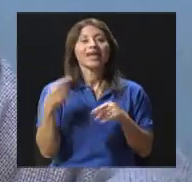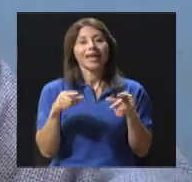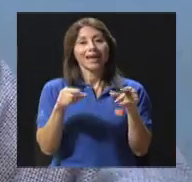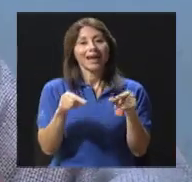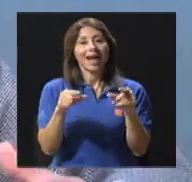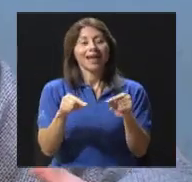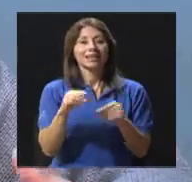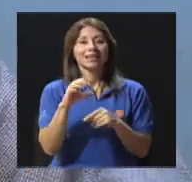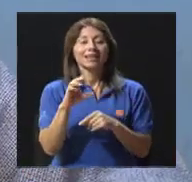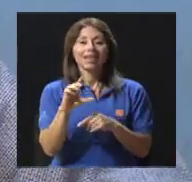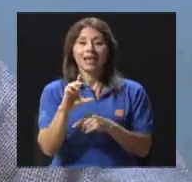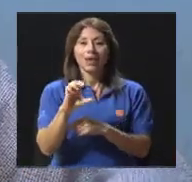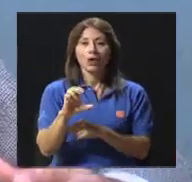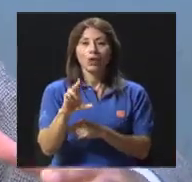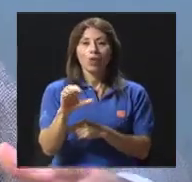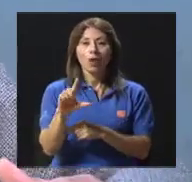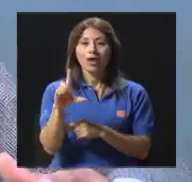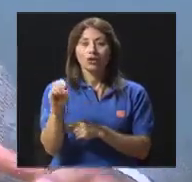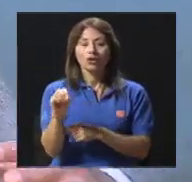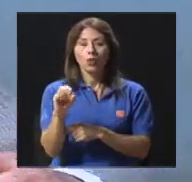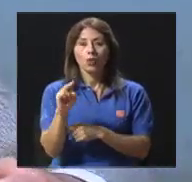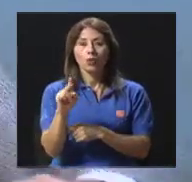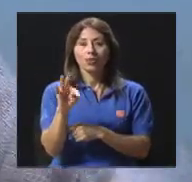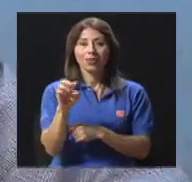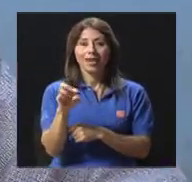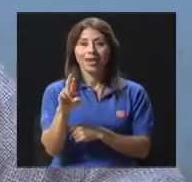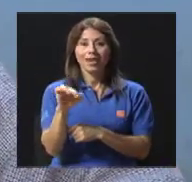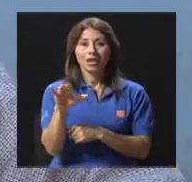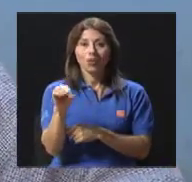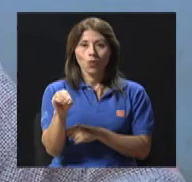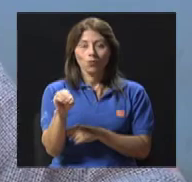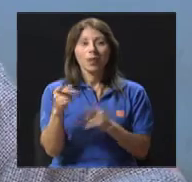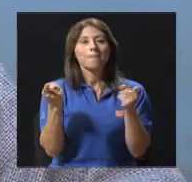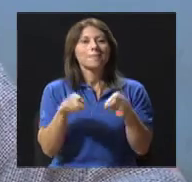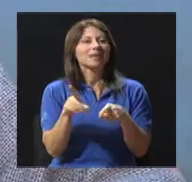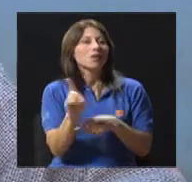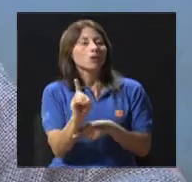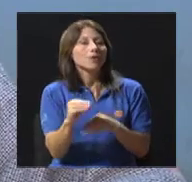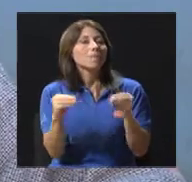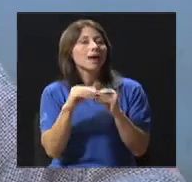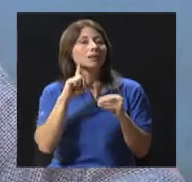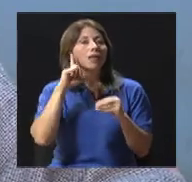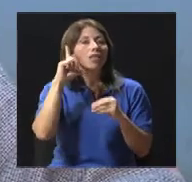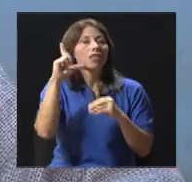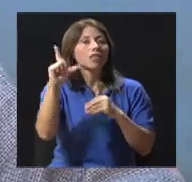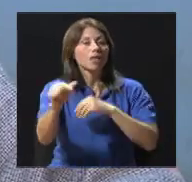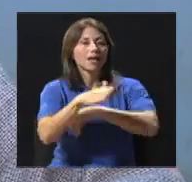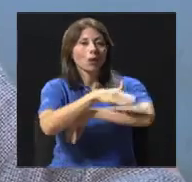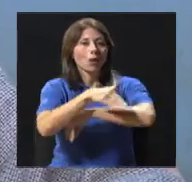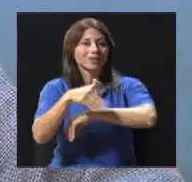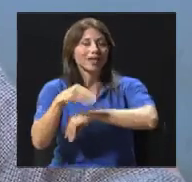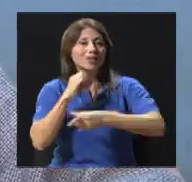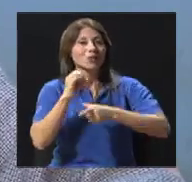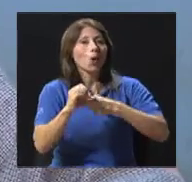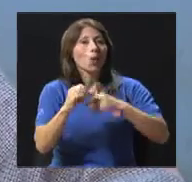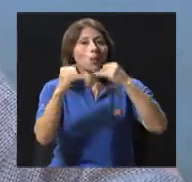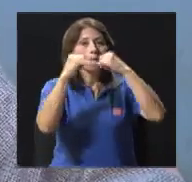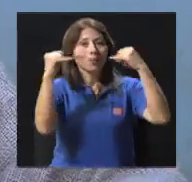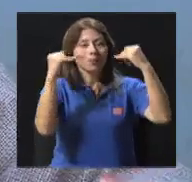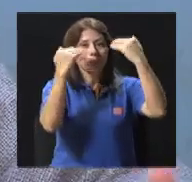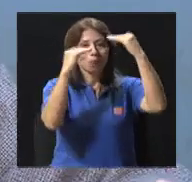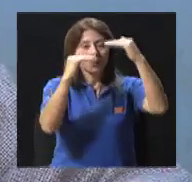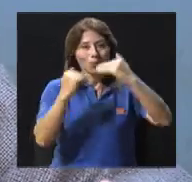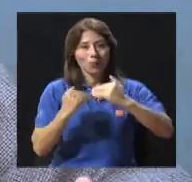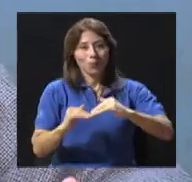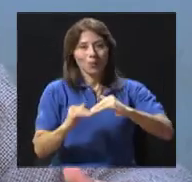tener una mayor afectación en las zonas costeras y en las zonas fronterizas del país, ¿verdad? Esto es interesante, esto es muy importante.